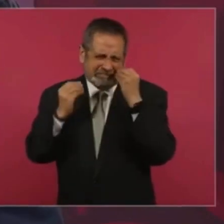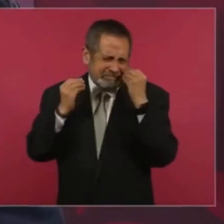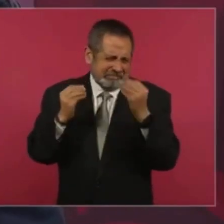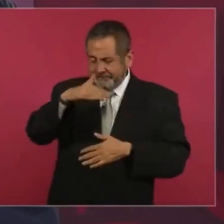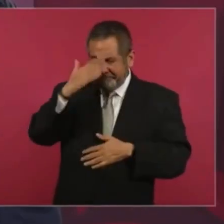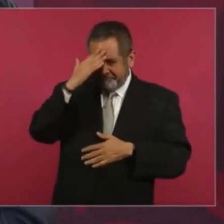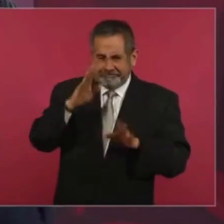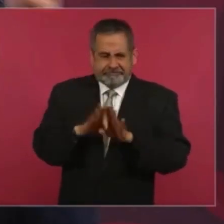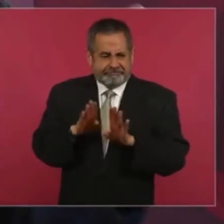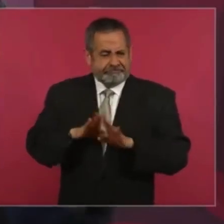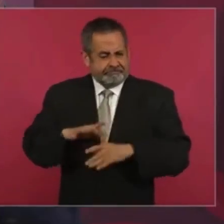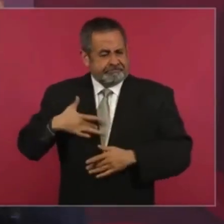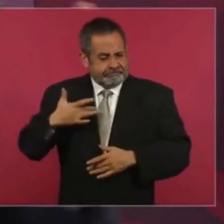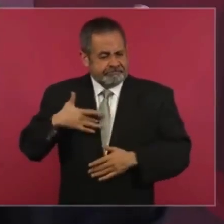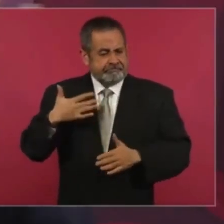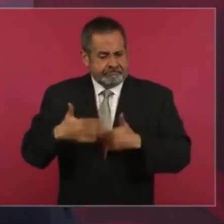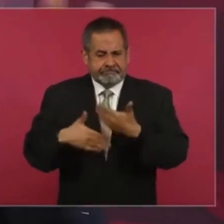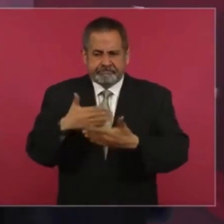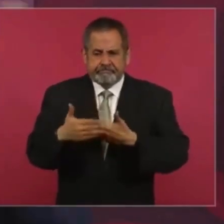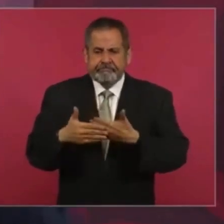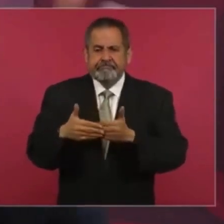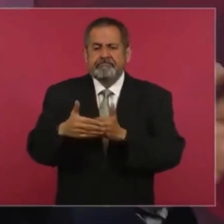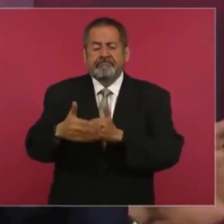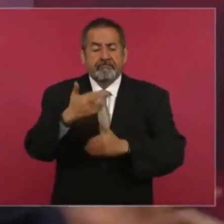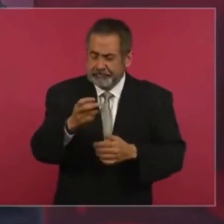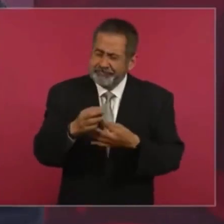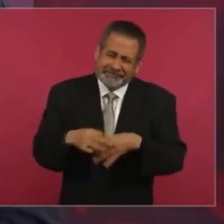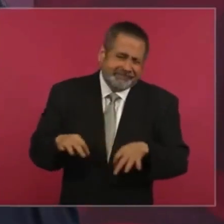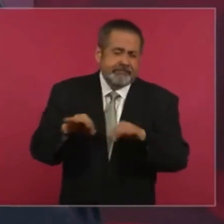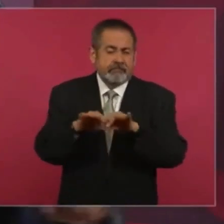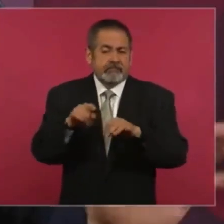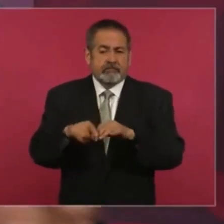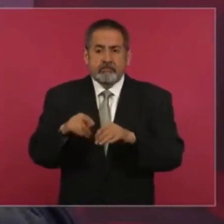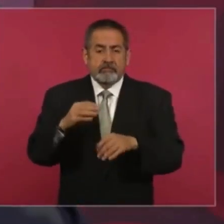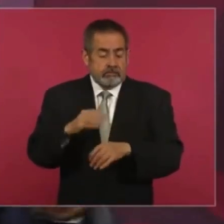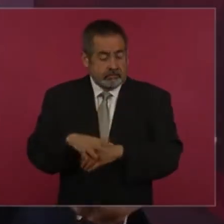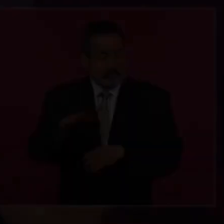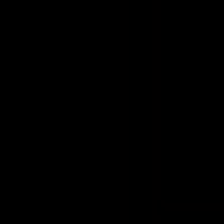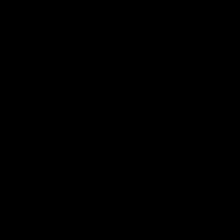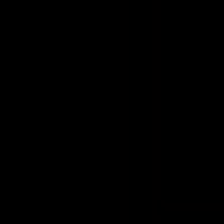vengan abajo. Y eso es lo más importante que ha habido en México. Es un fenómeno mundial.